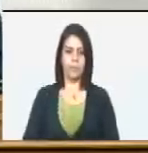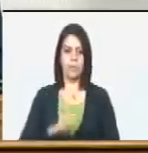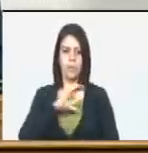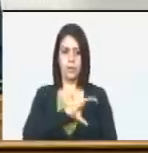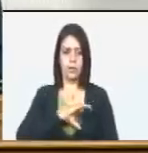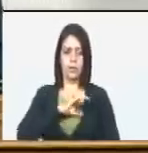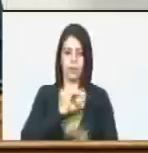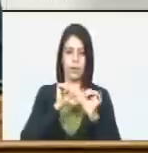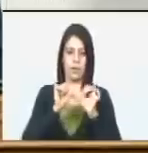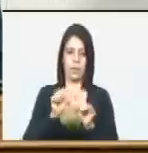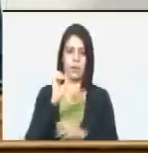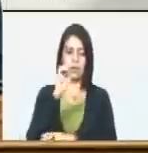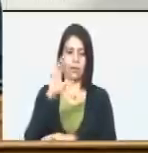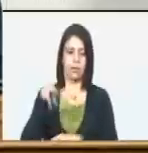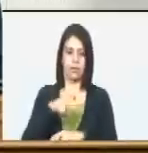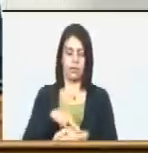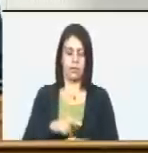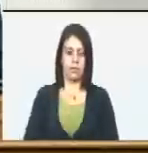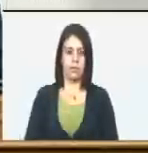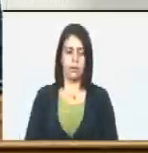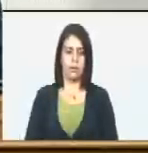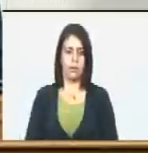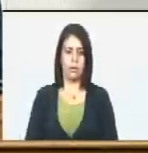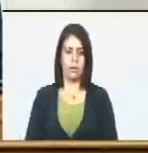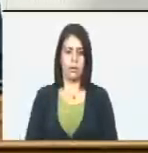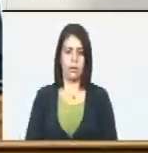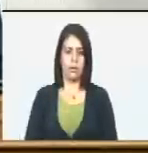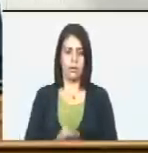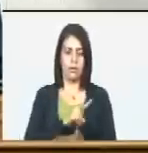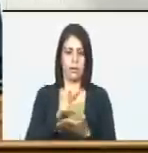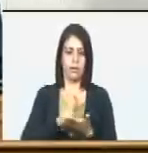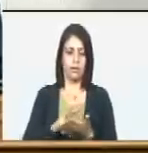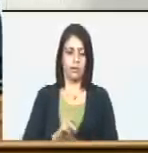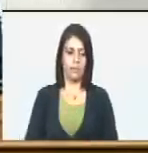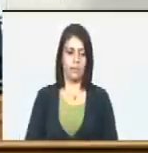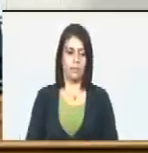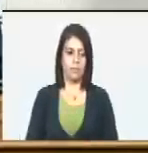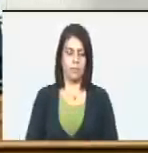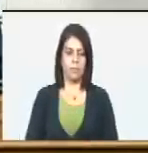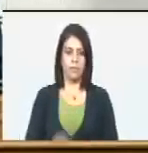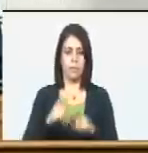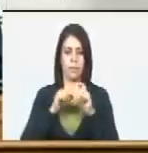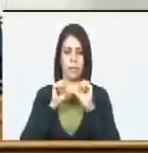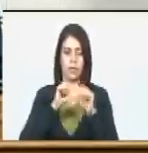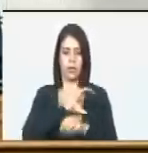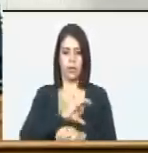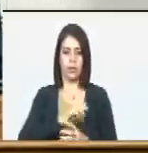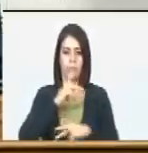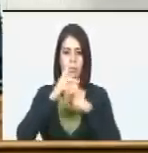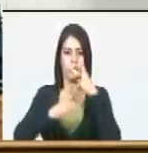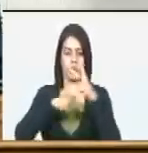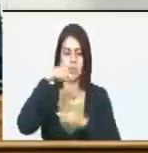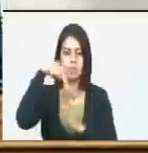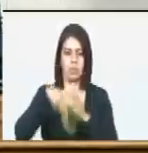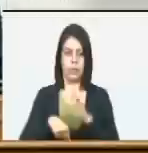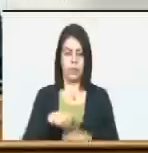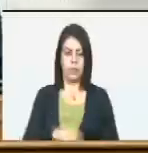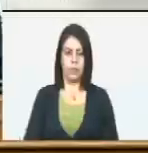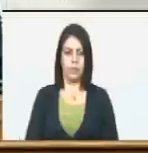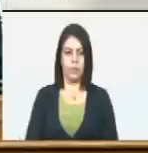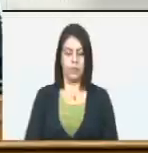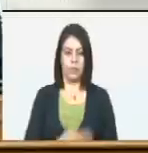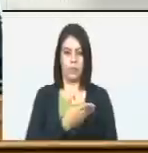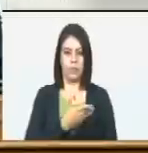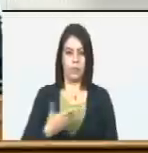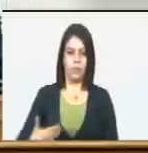Asamblea Nacional. Paso a leerlos a continuación. En la Comisión Permanente de Política Interior la preside a partir de